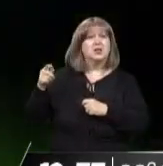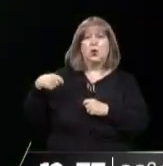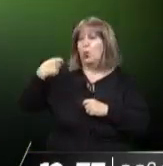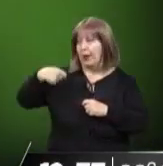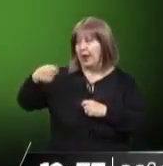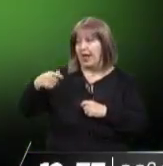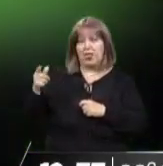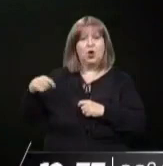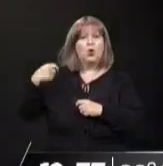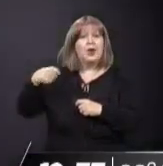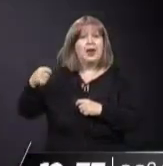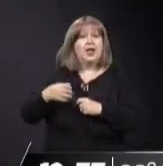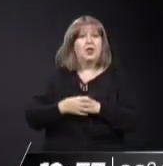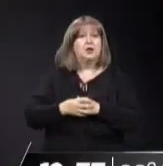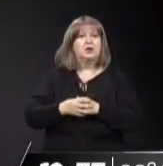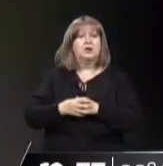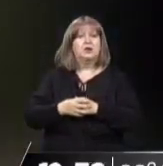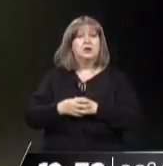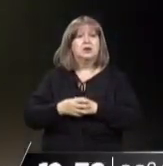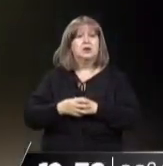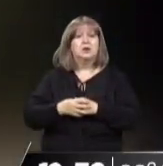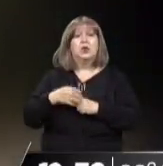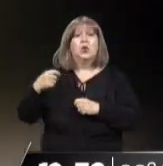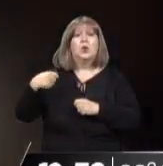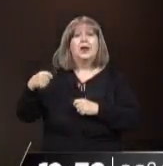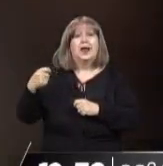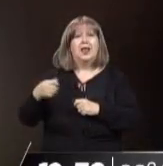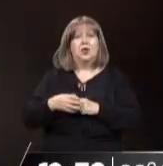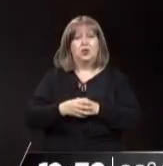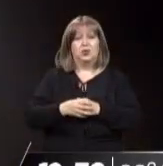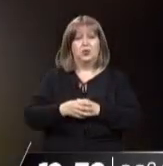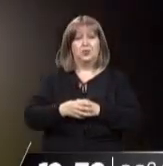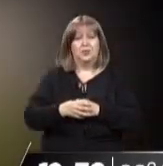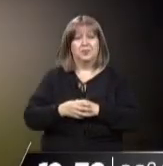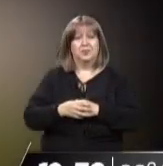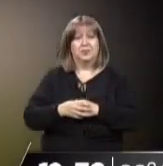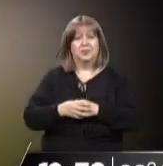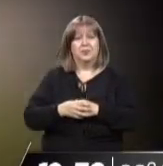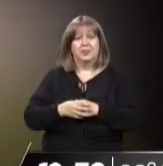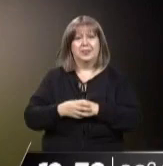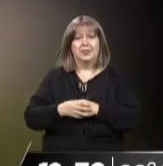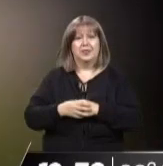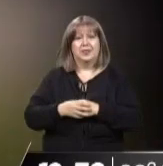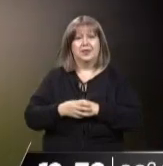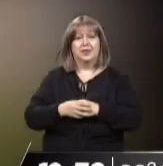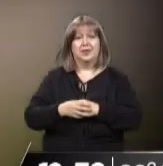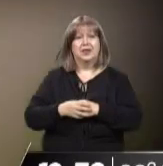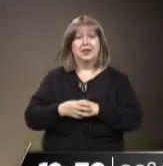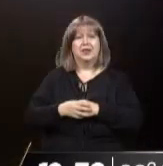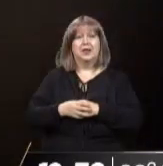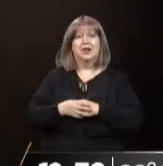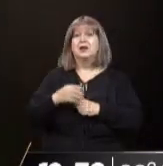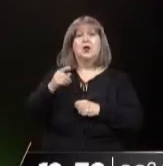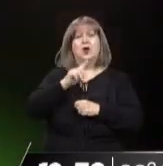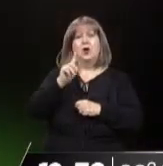¿no? Jubilado. Es escritor, además. Otro que cobra sin laburar. ¿No? ¿Cómo le tira eso? Cobra sin laburar. Se va a tener que bajar